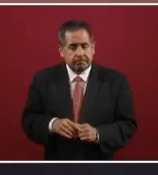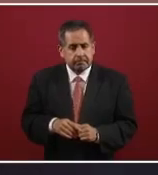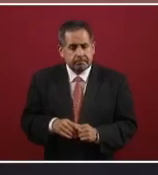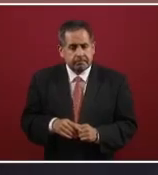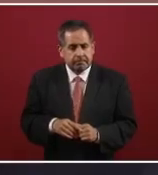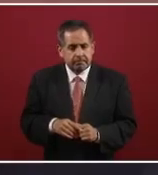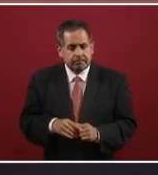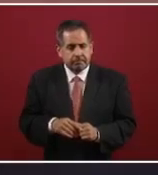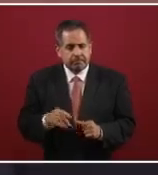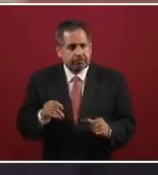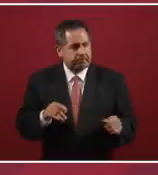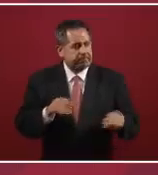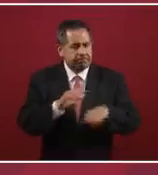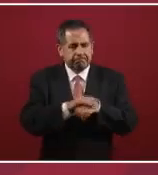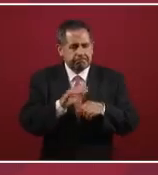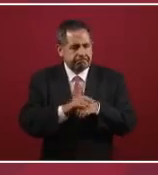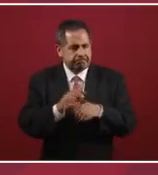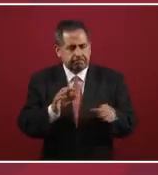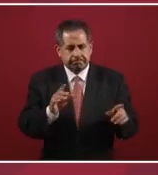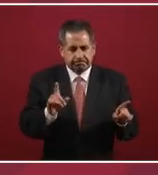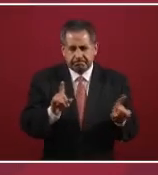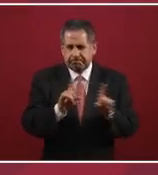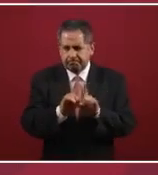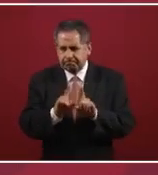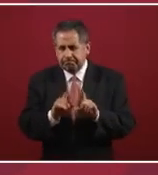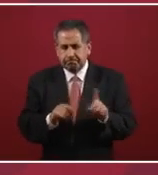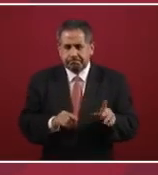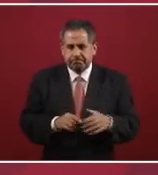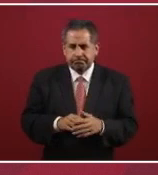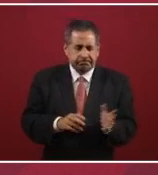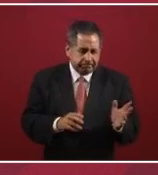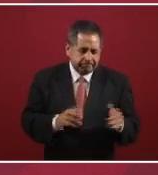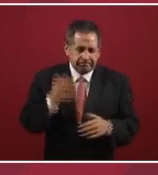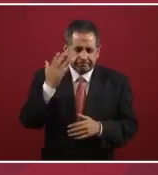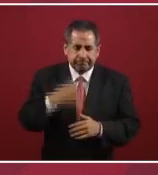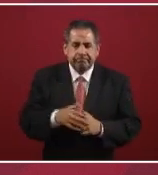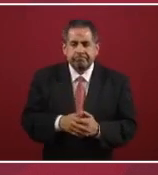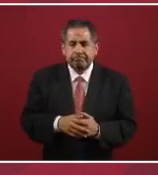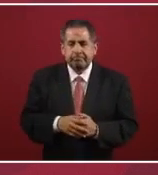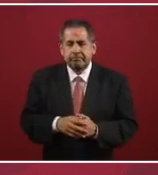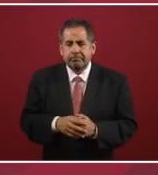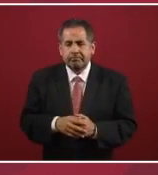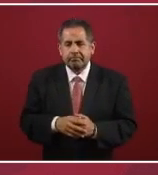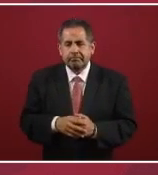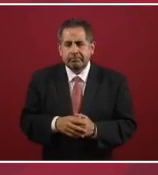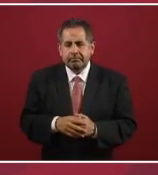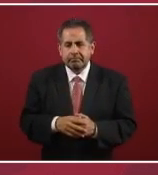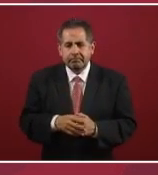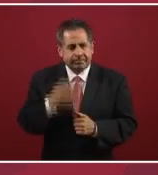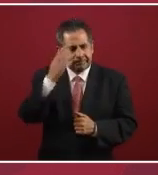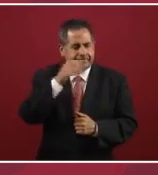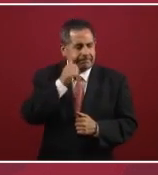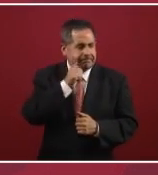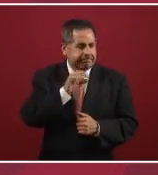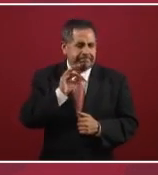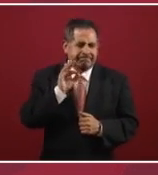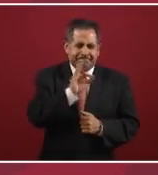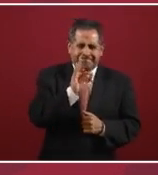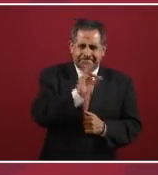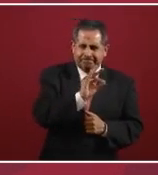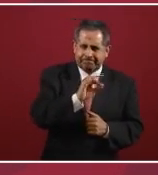y lo encaminaron al amigo no ya ven este como son sacan